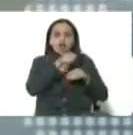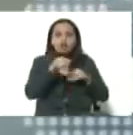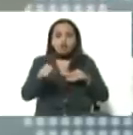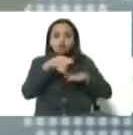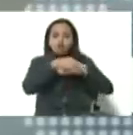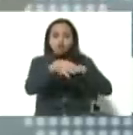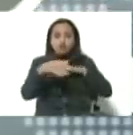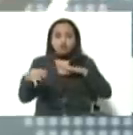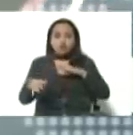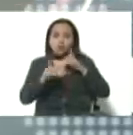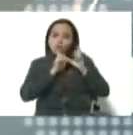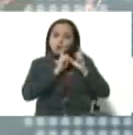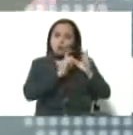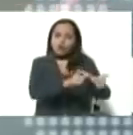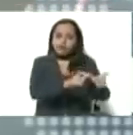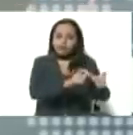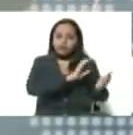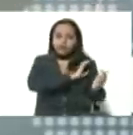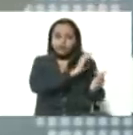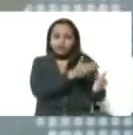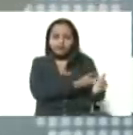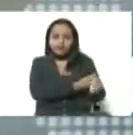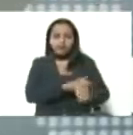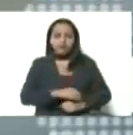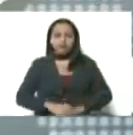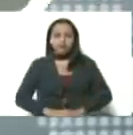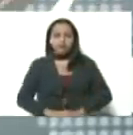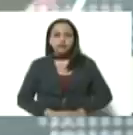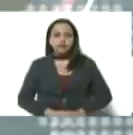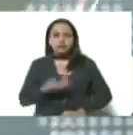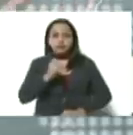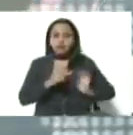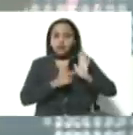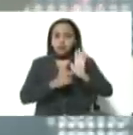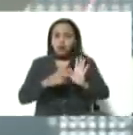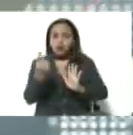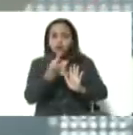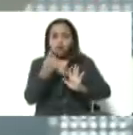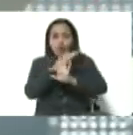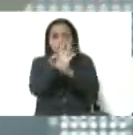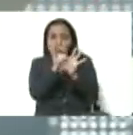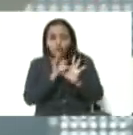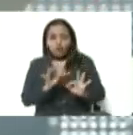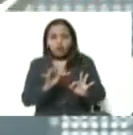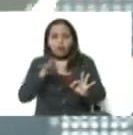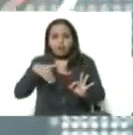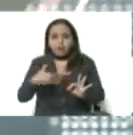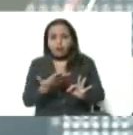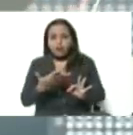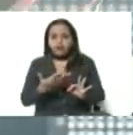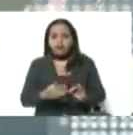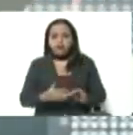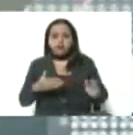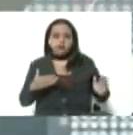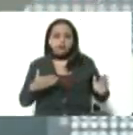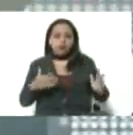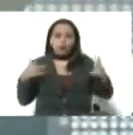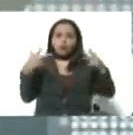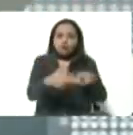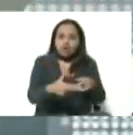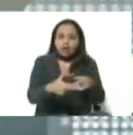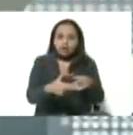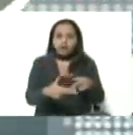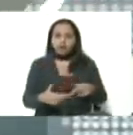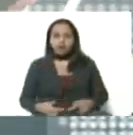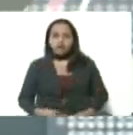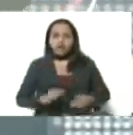con el confinamiento que ha demostrado ser el único mecanismo que pueda detener que pueda interrumpir